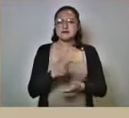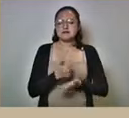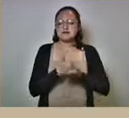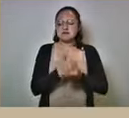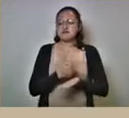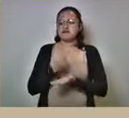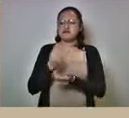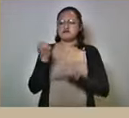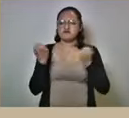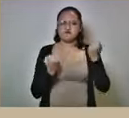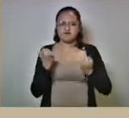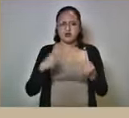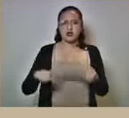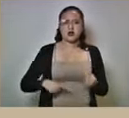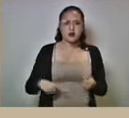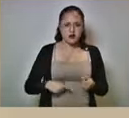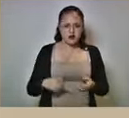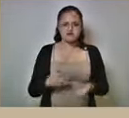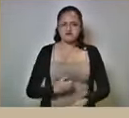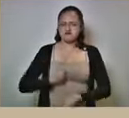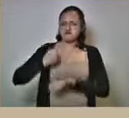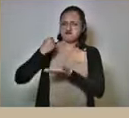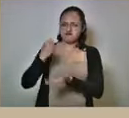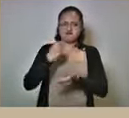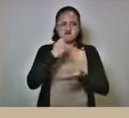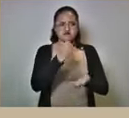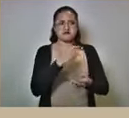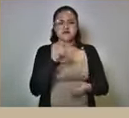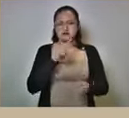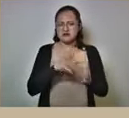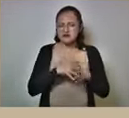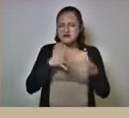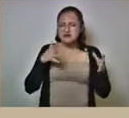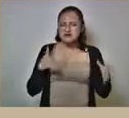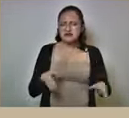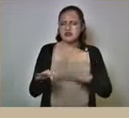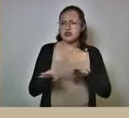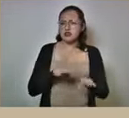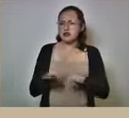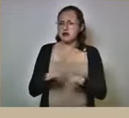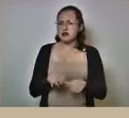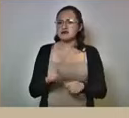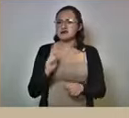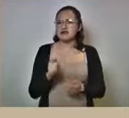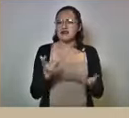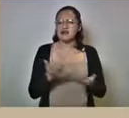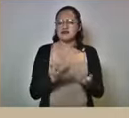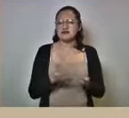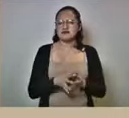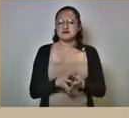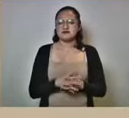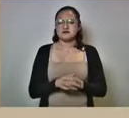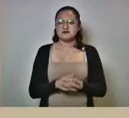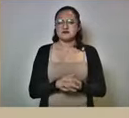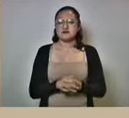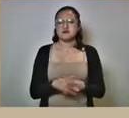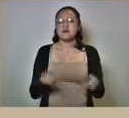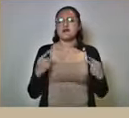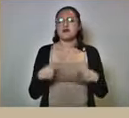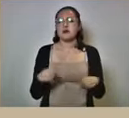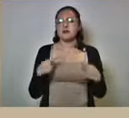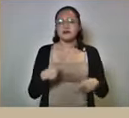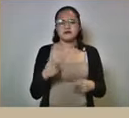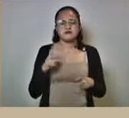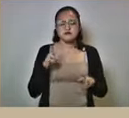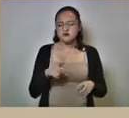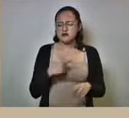con camionetas del gobierno. Es una gran labor la que se está haciendo a la gente que menos